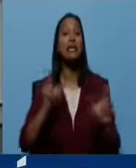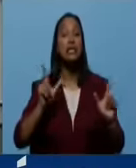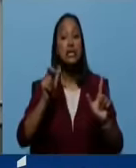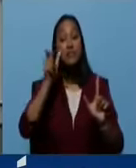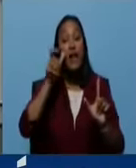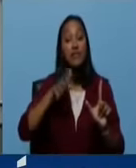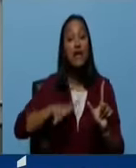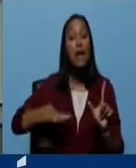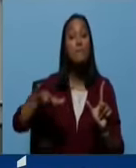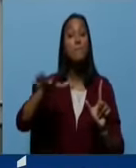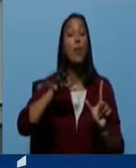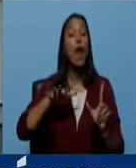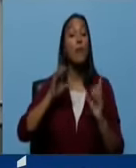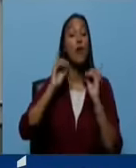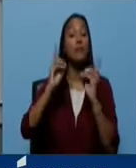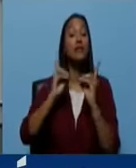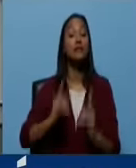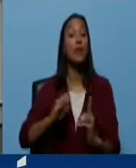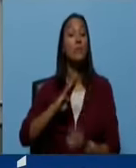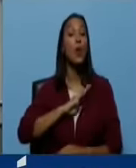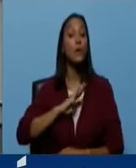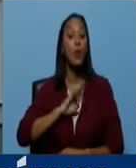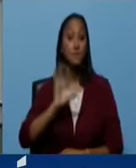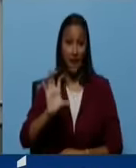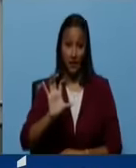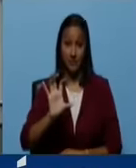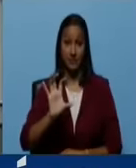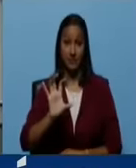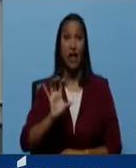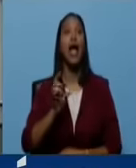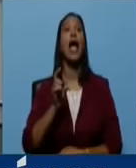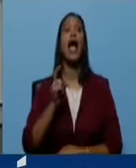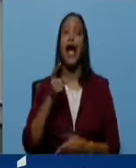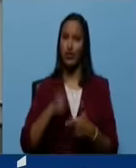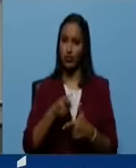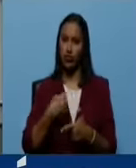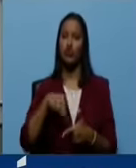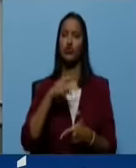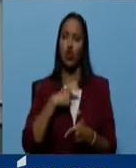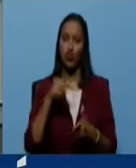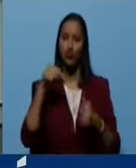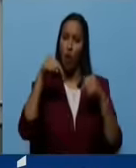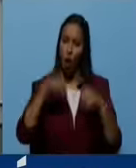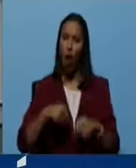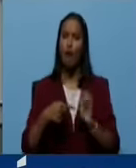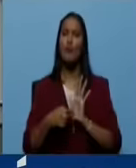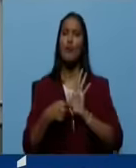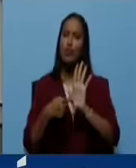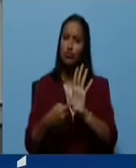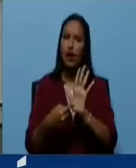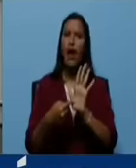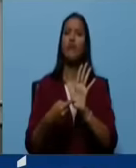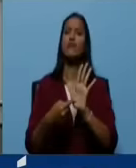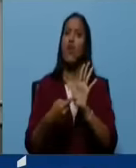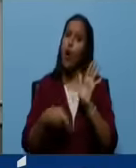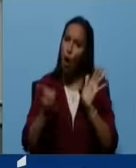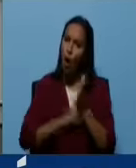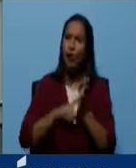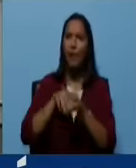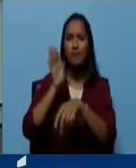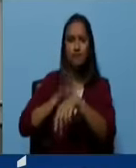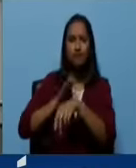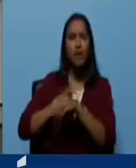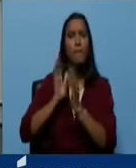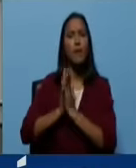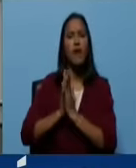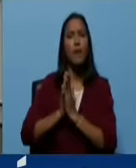estamos nuevamente acá ratificando, solicitando como respeto. Ahora bien,